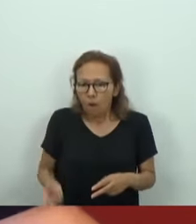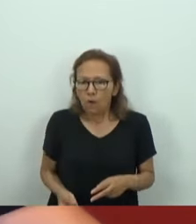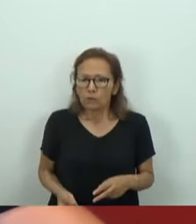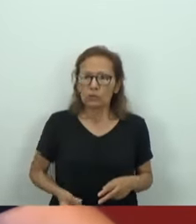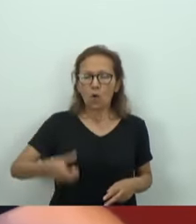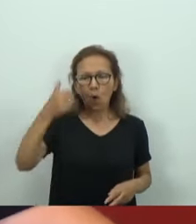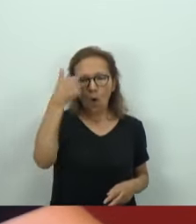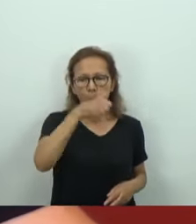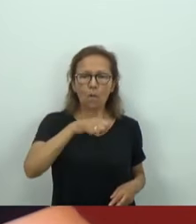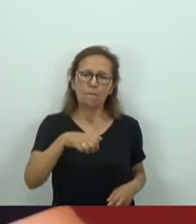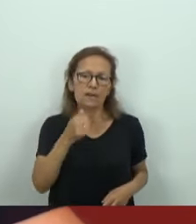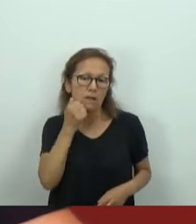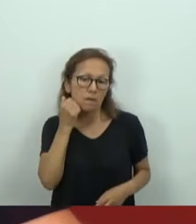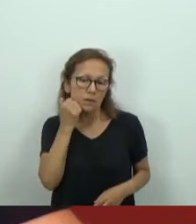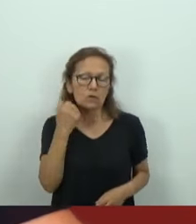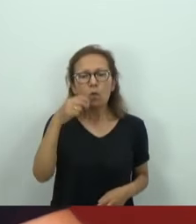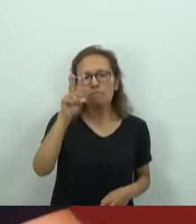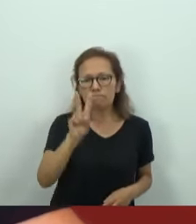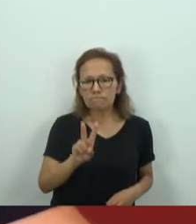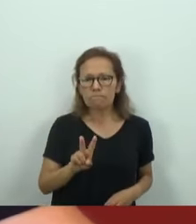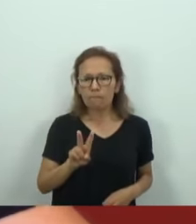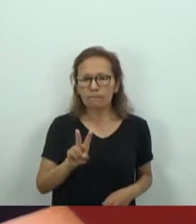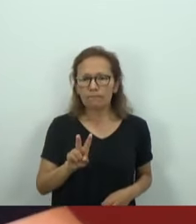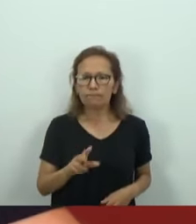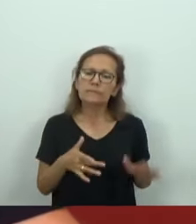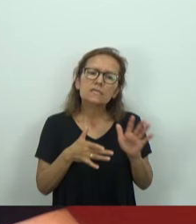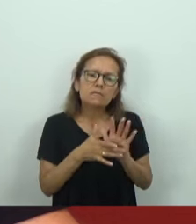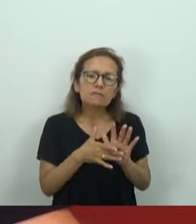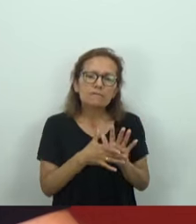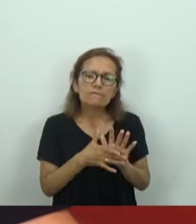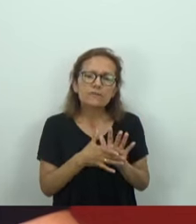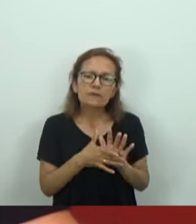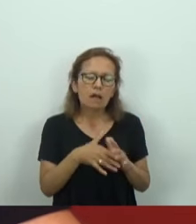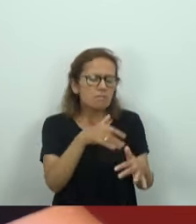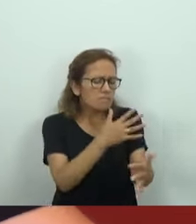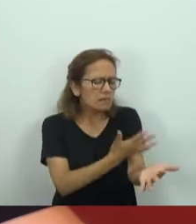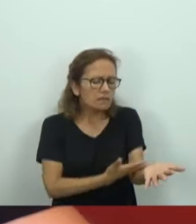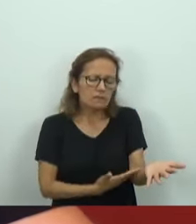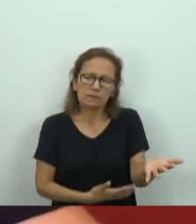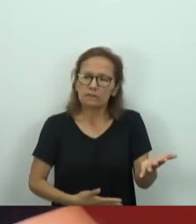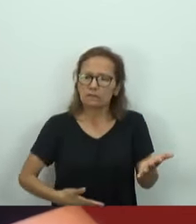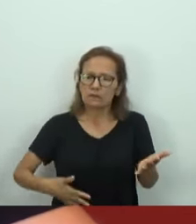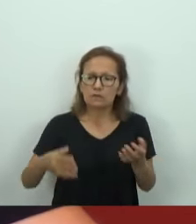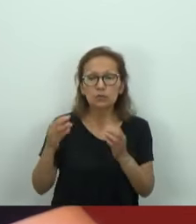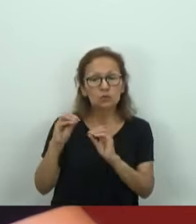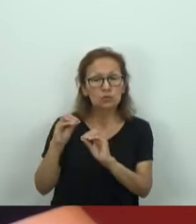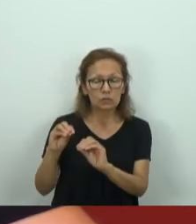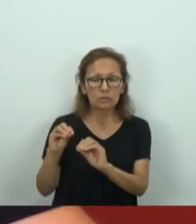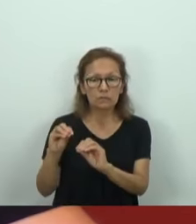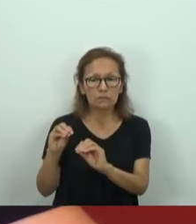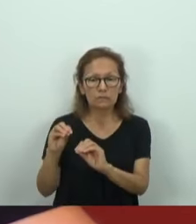venas, por primera vez desde Adán, había alguien